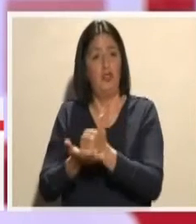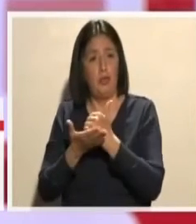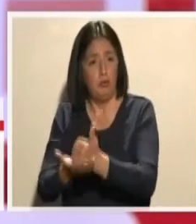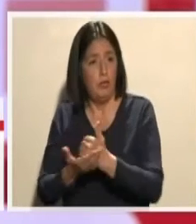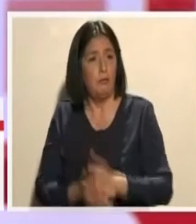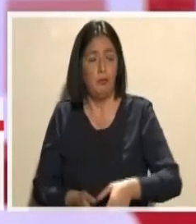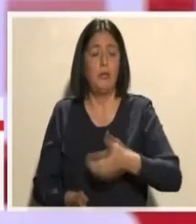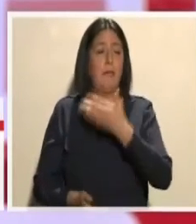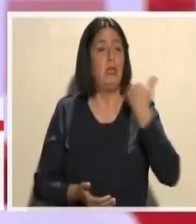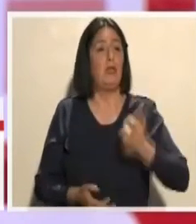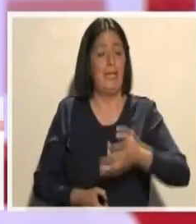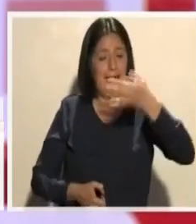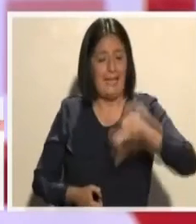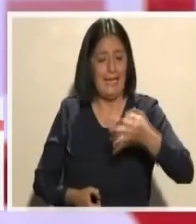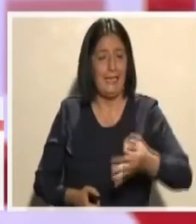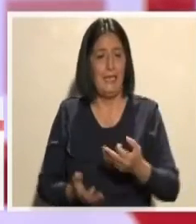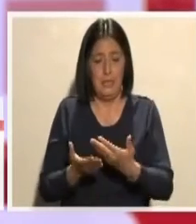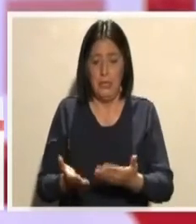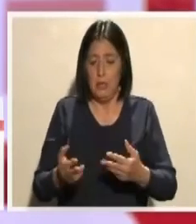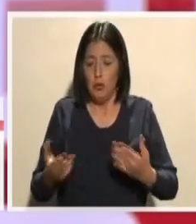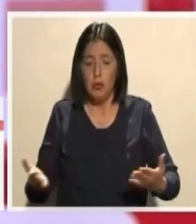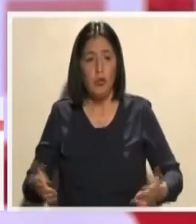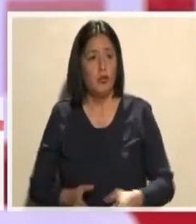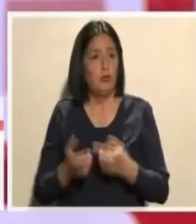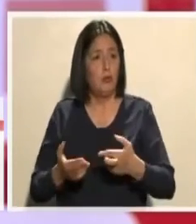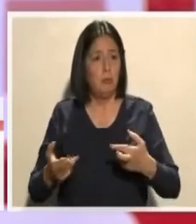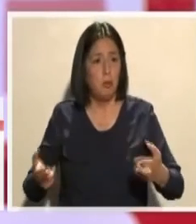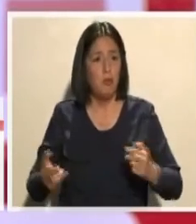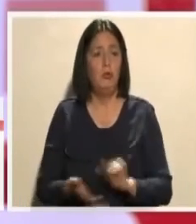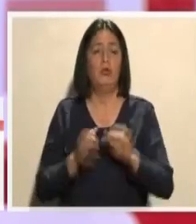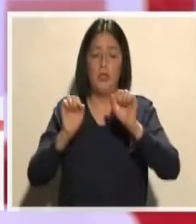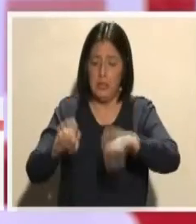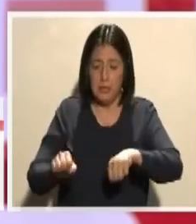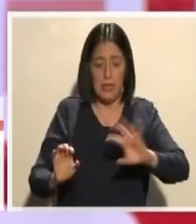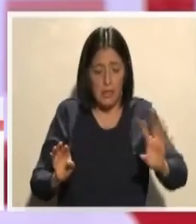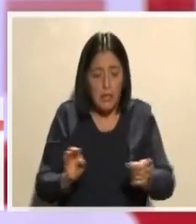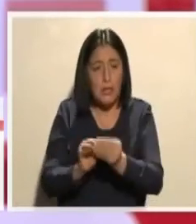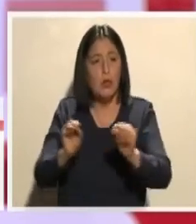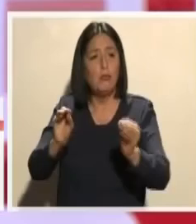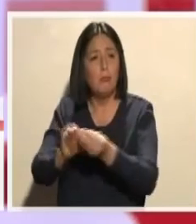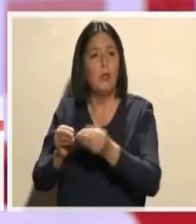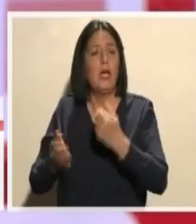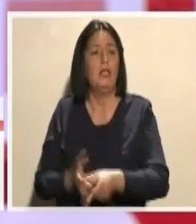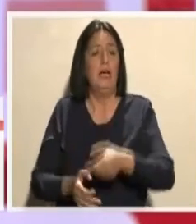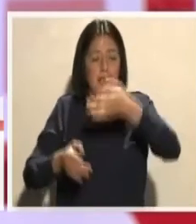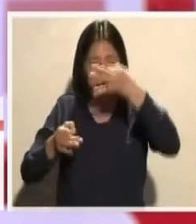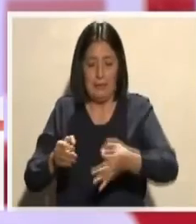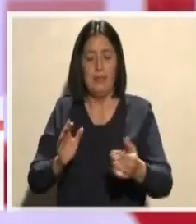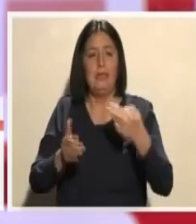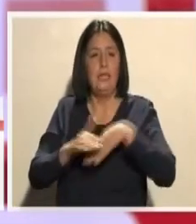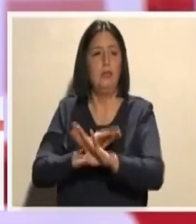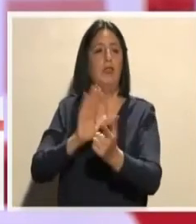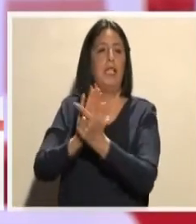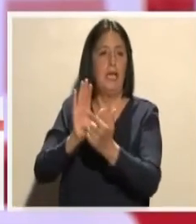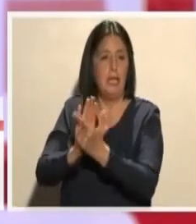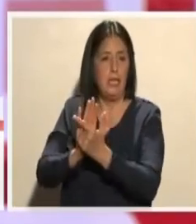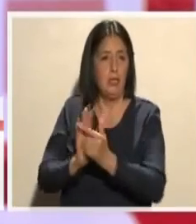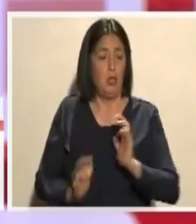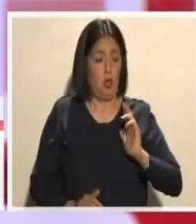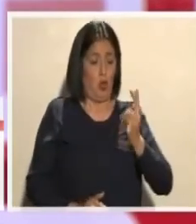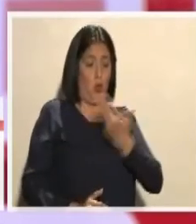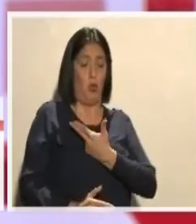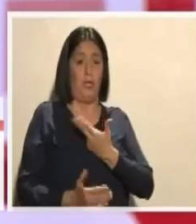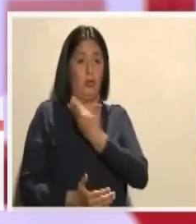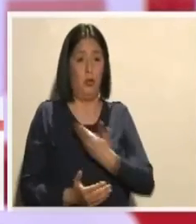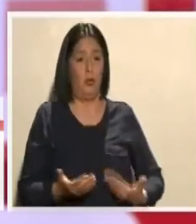calidad de sus productos o servicios y serán incorporadas en la formalización. En un gobierno nuestro,